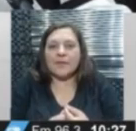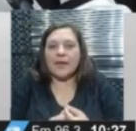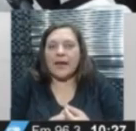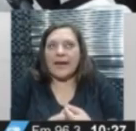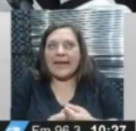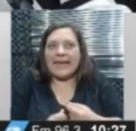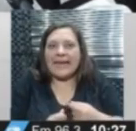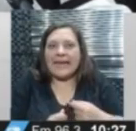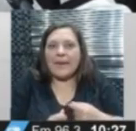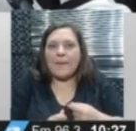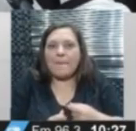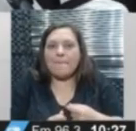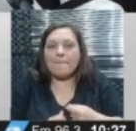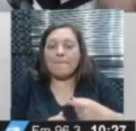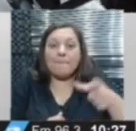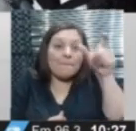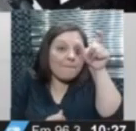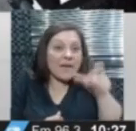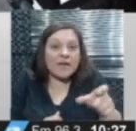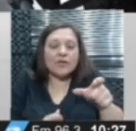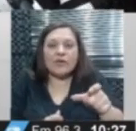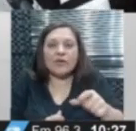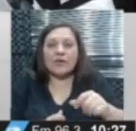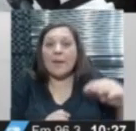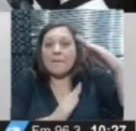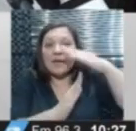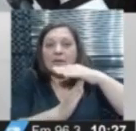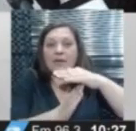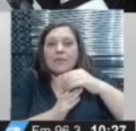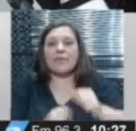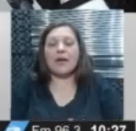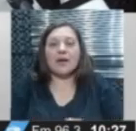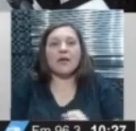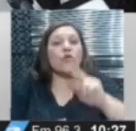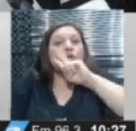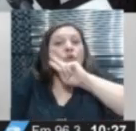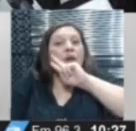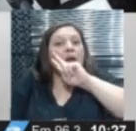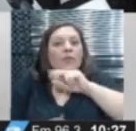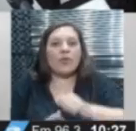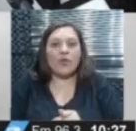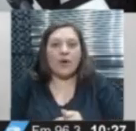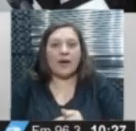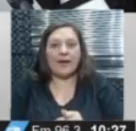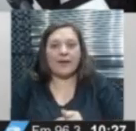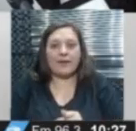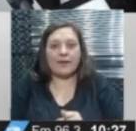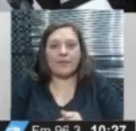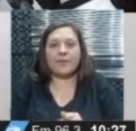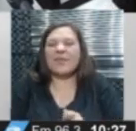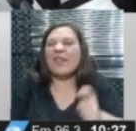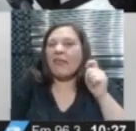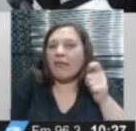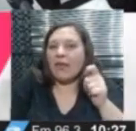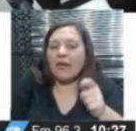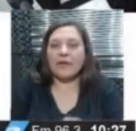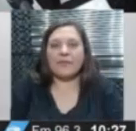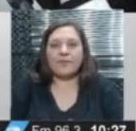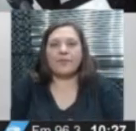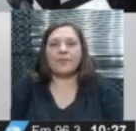que que nombran esa palabra luchó contra el patriarcado es una adelantada para su época una adelantada